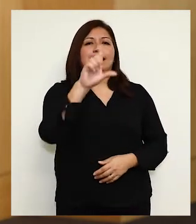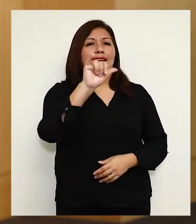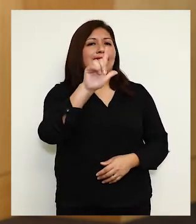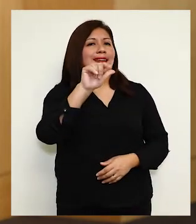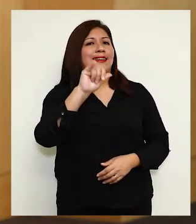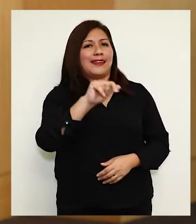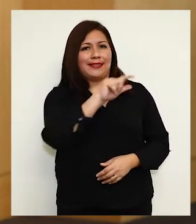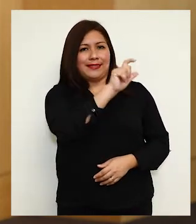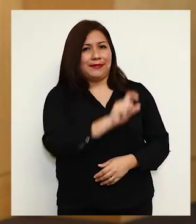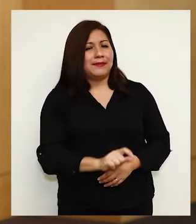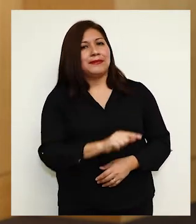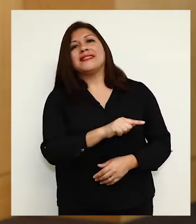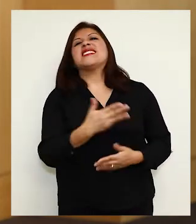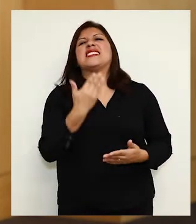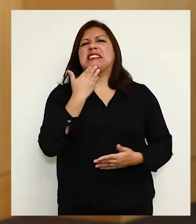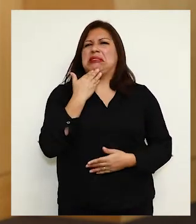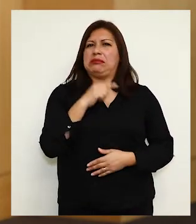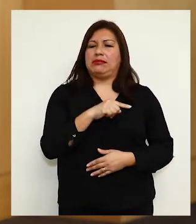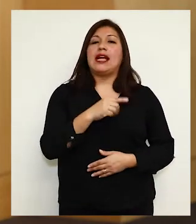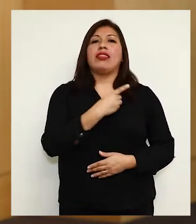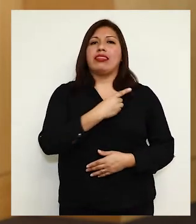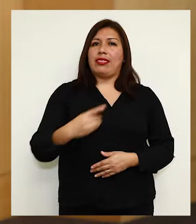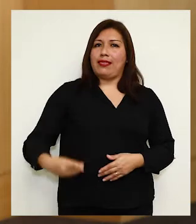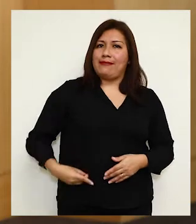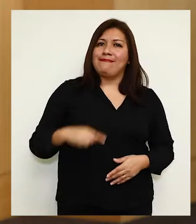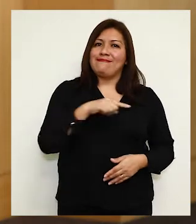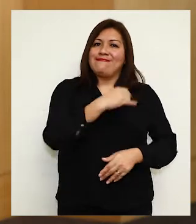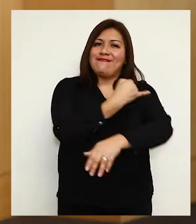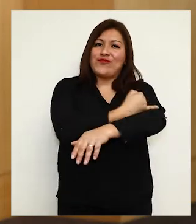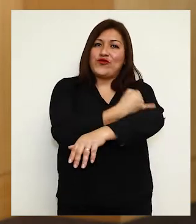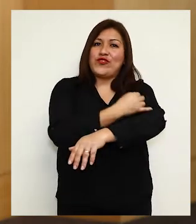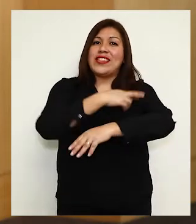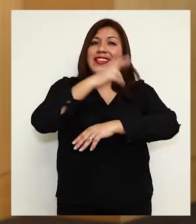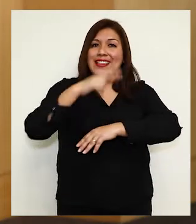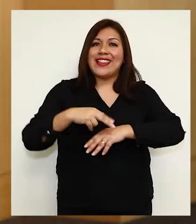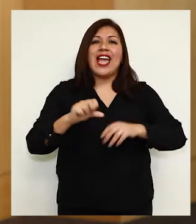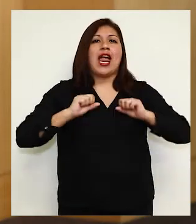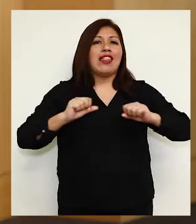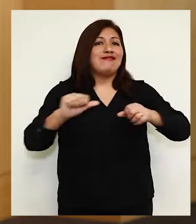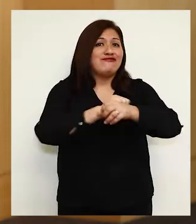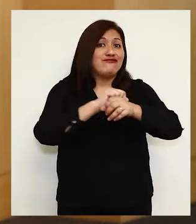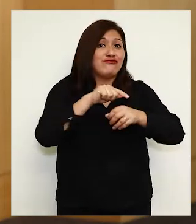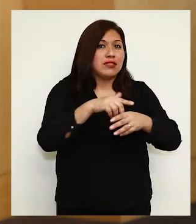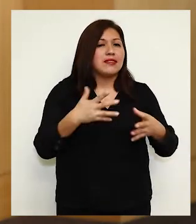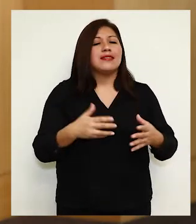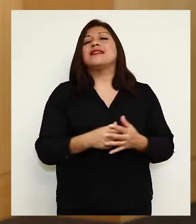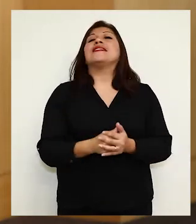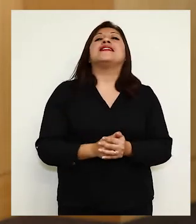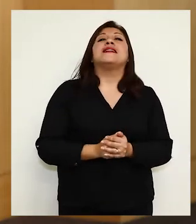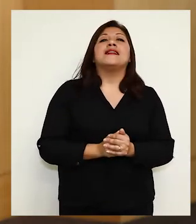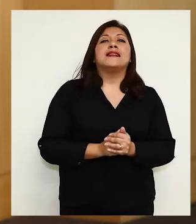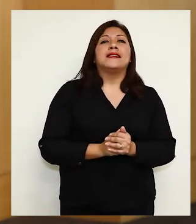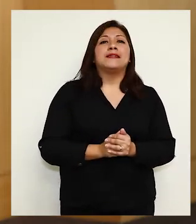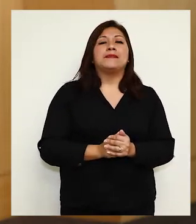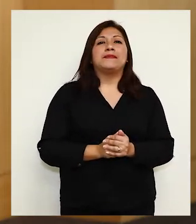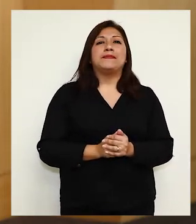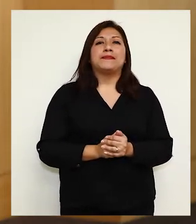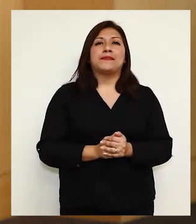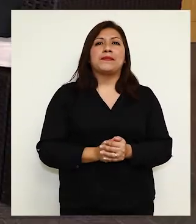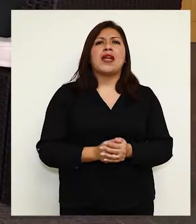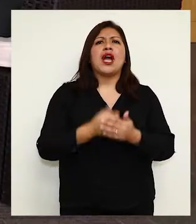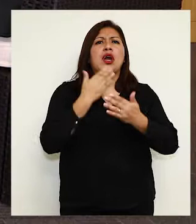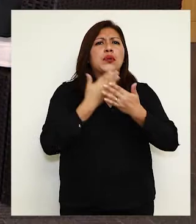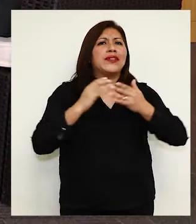directora Lili Pingus Vergara. Ella es la directora de este Instituto Nacional de Rehabilitación, a quien le damos la cordial